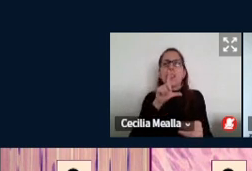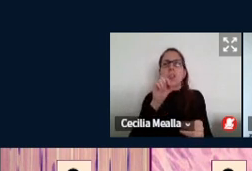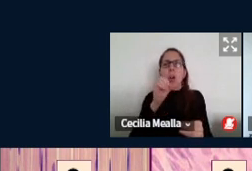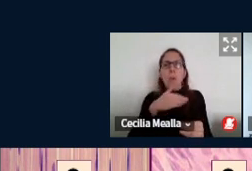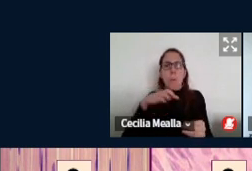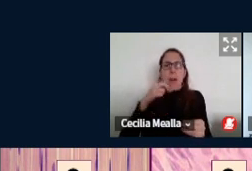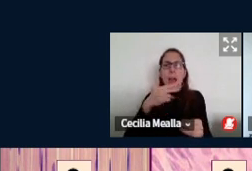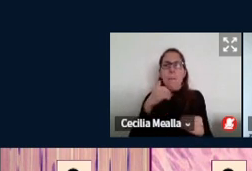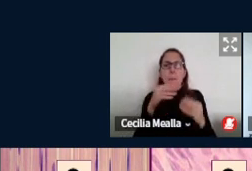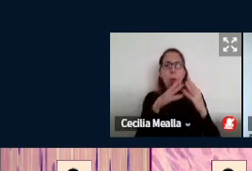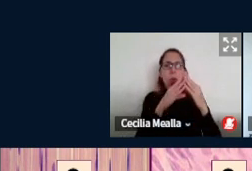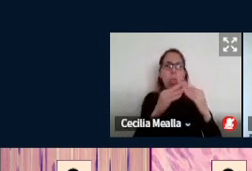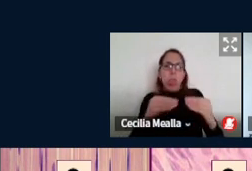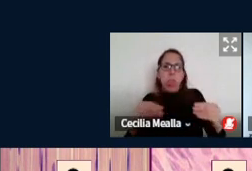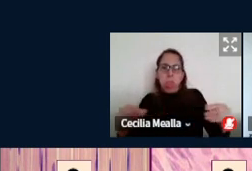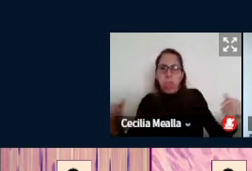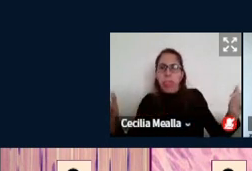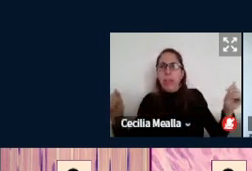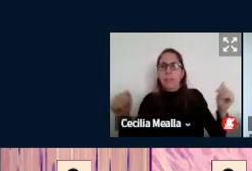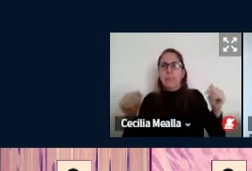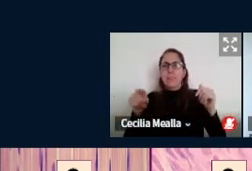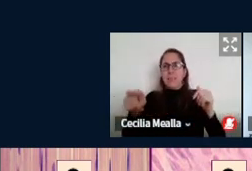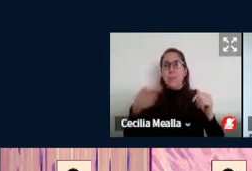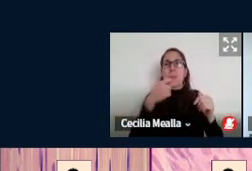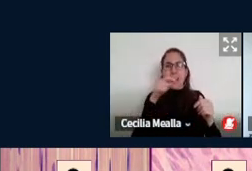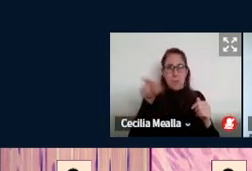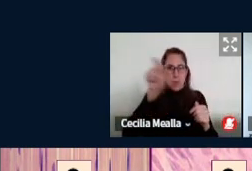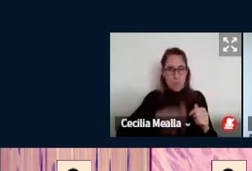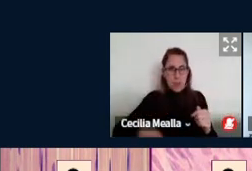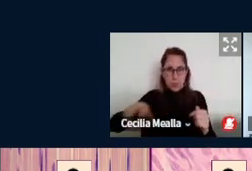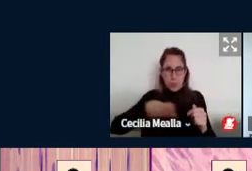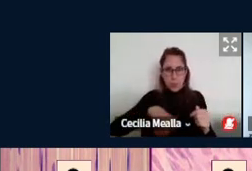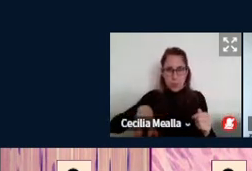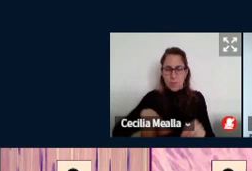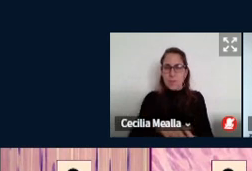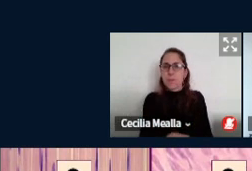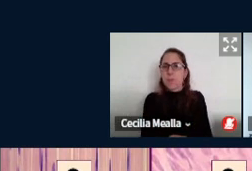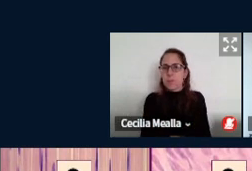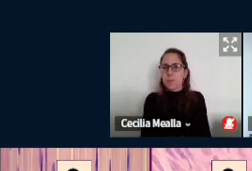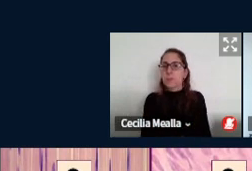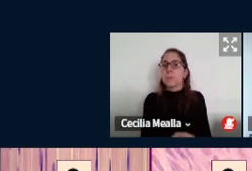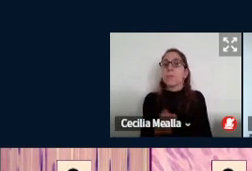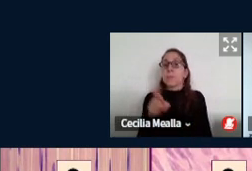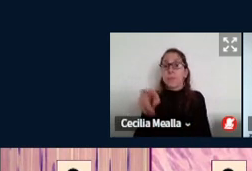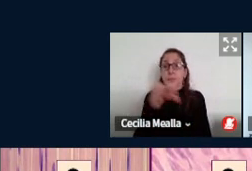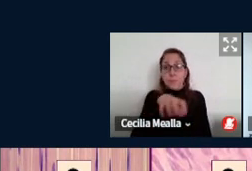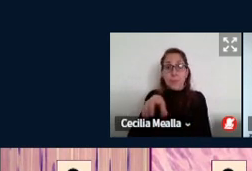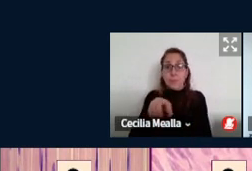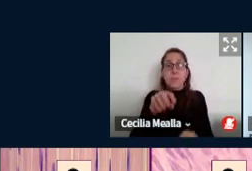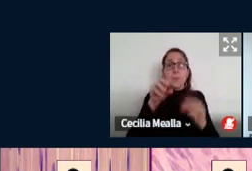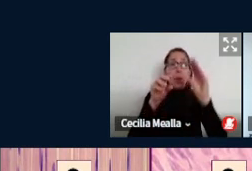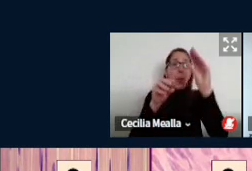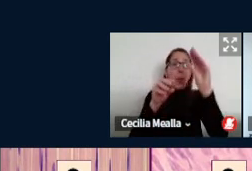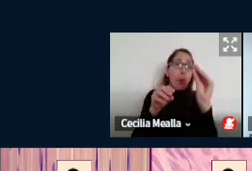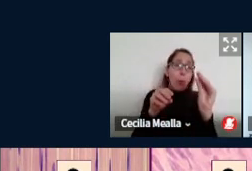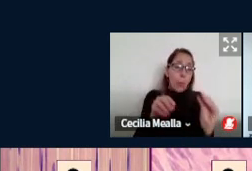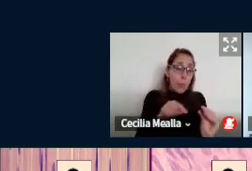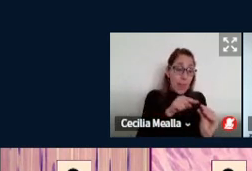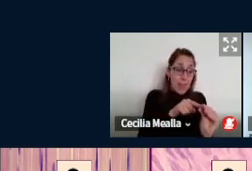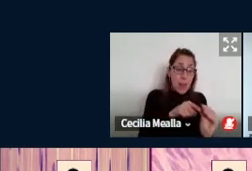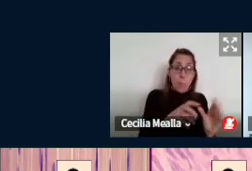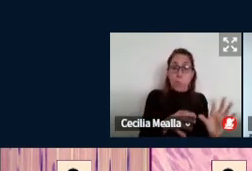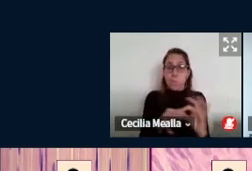¿sí? Ahí, por ejemplo, ¿sí? Está dividido. Una de esas ramas se va a conectar con